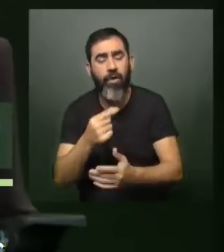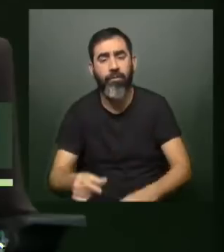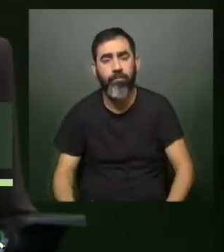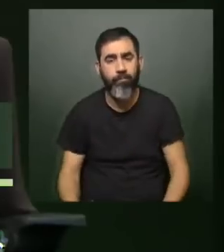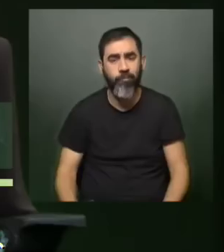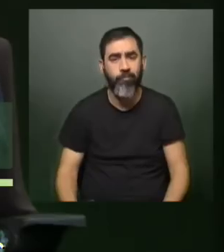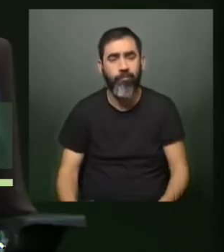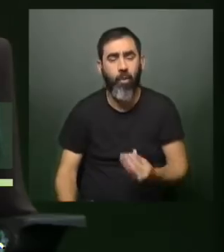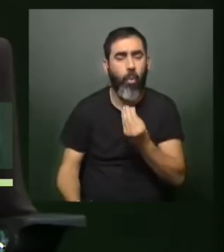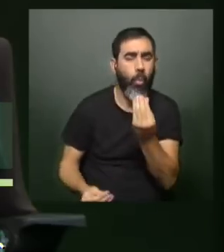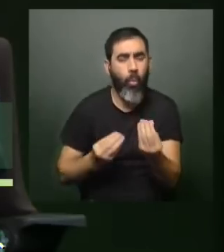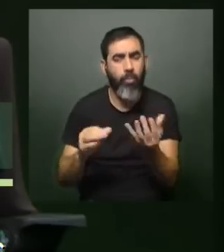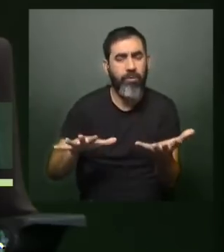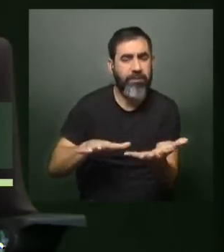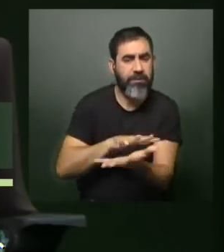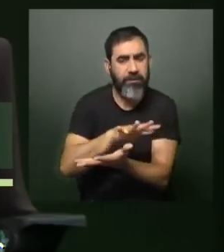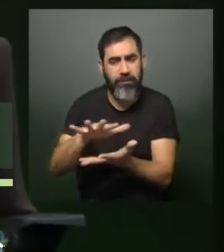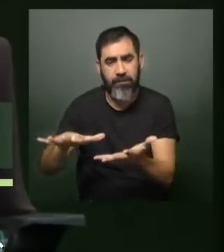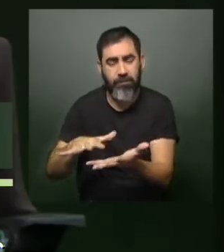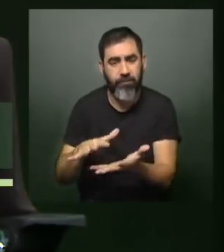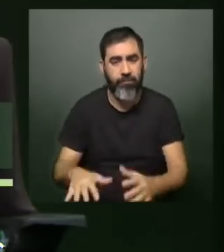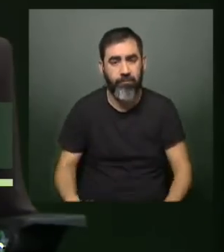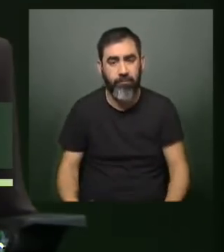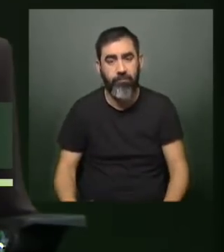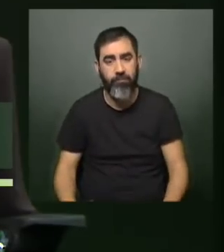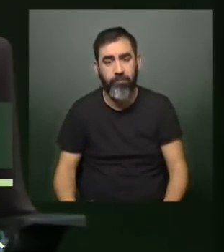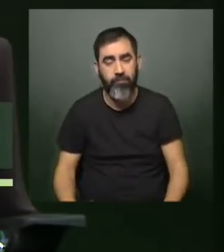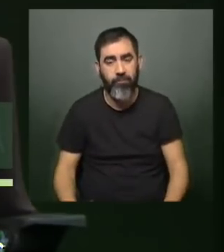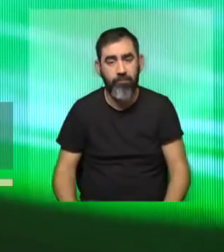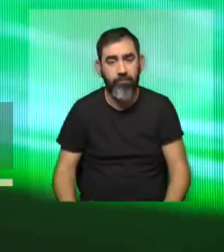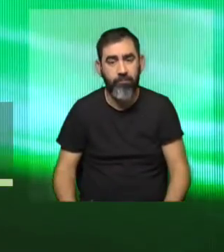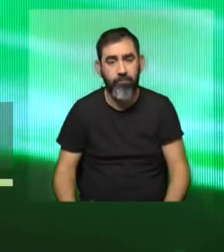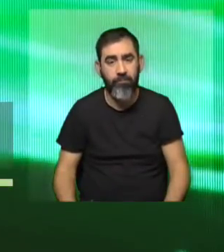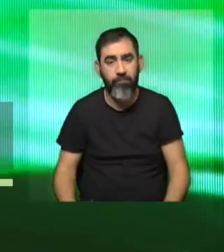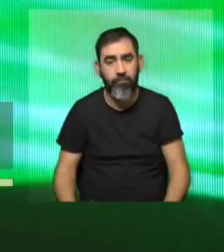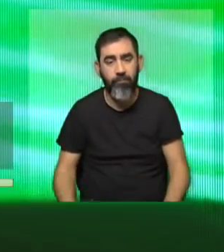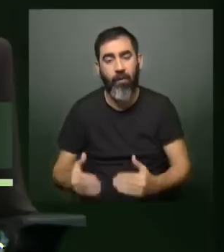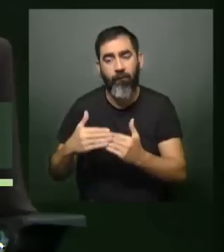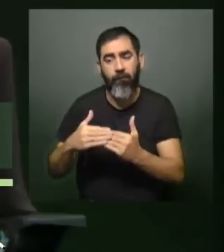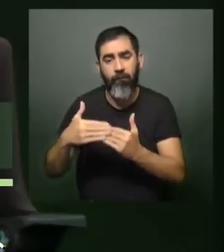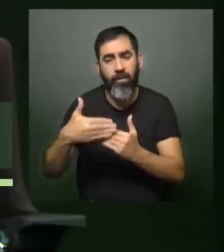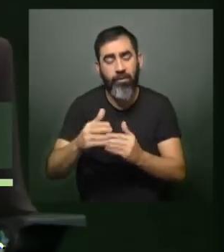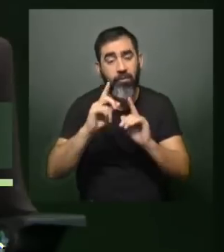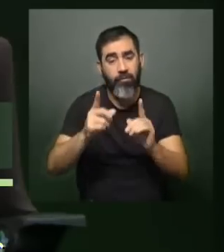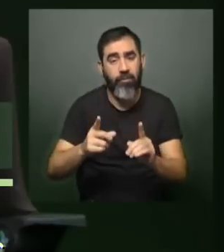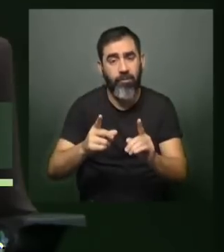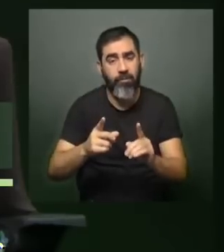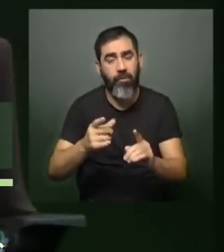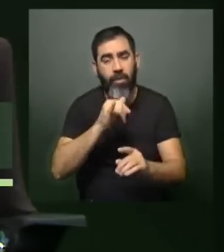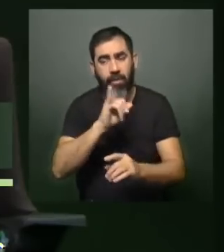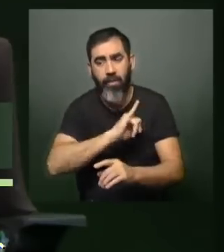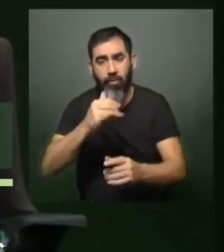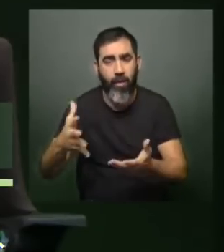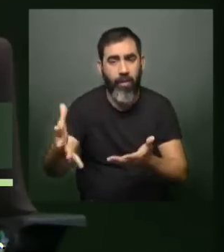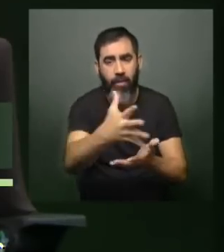Cómo cómo viste ese episodio Sí si querés opinar por supuesto Y si los vecinos también te hacen denuncias